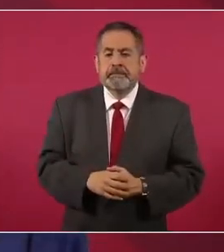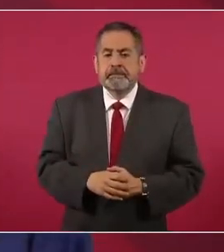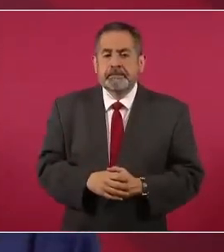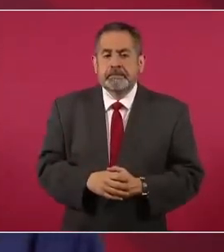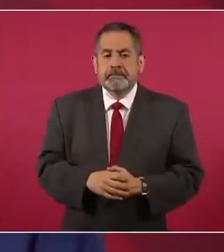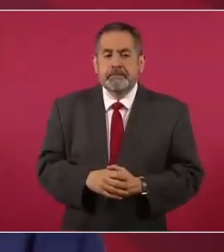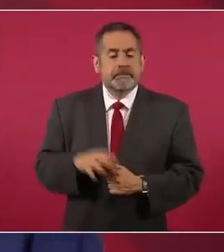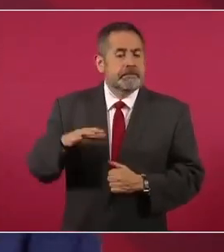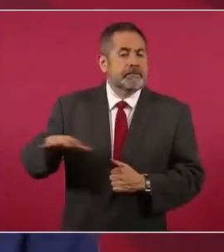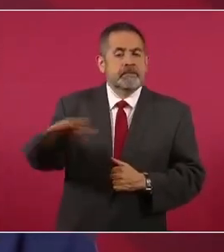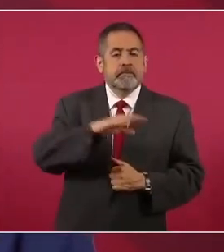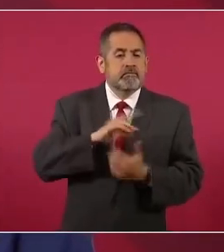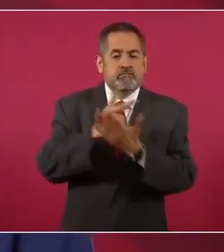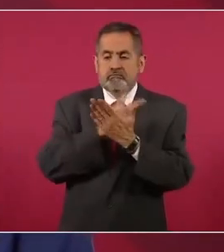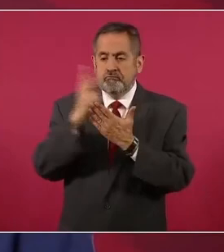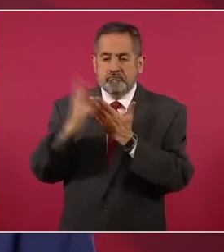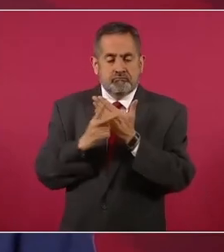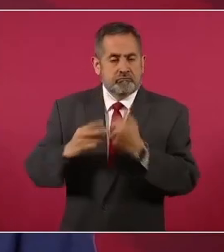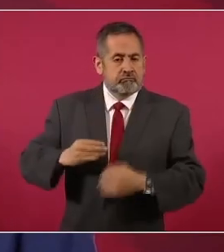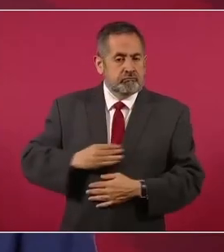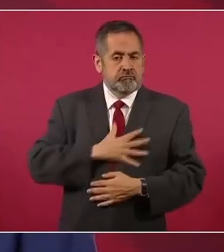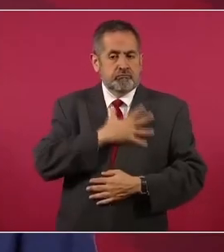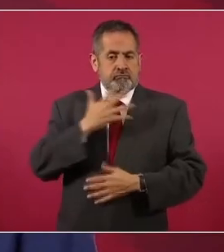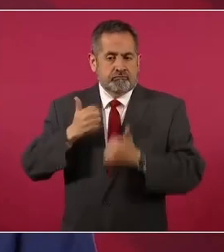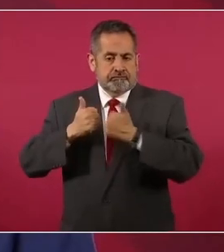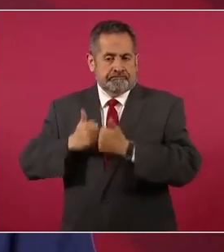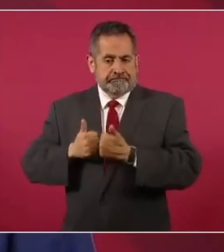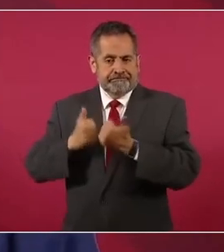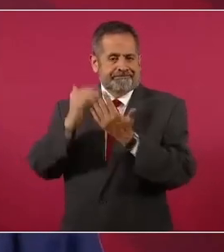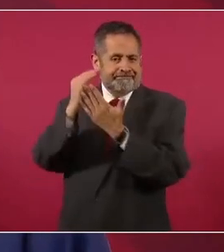todo el programa de bienestar